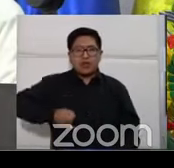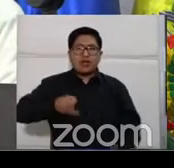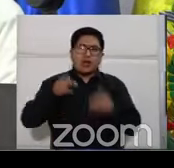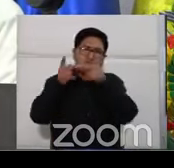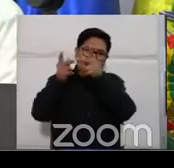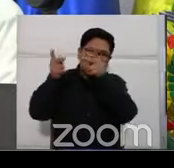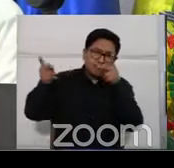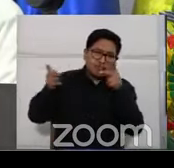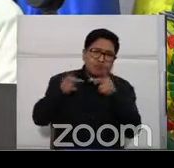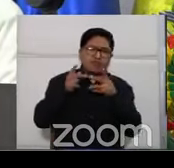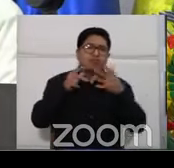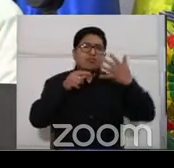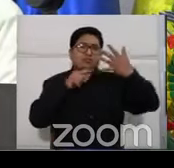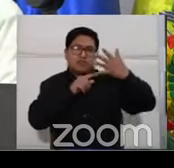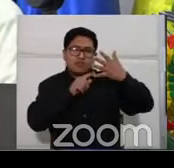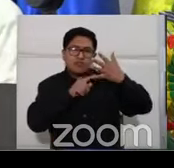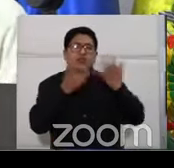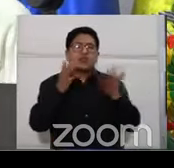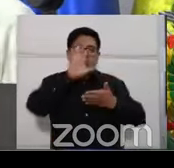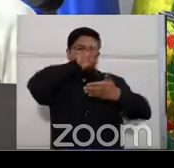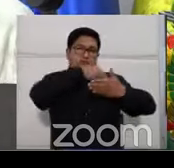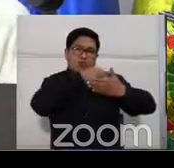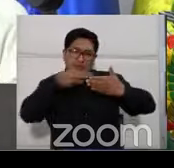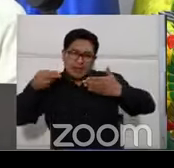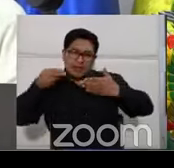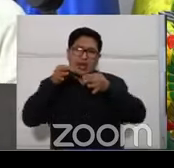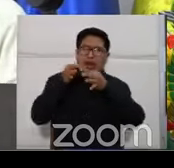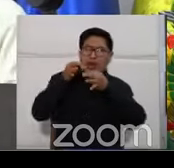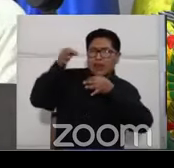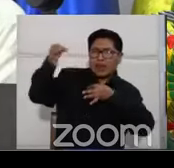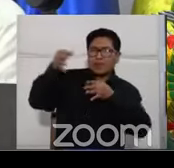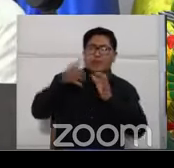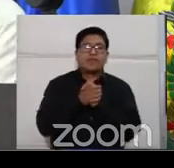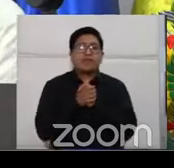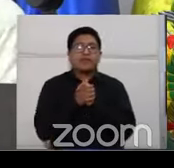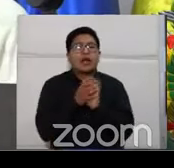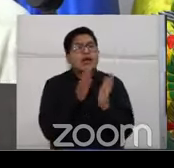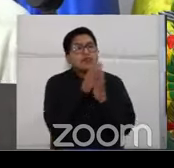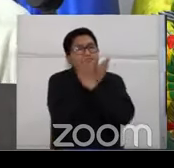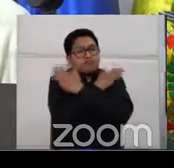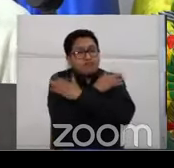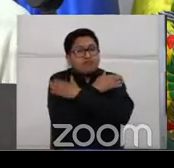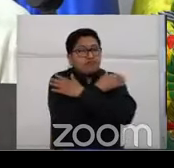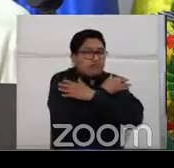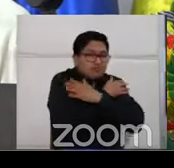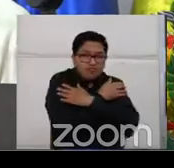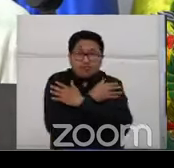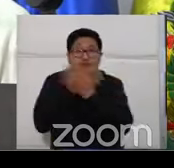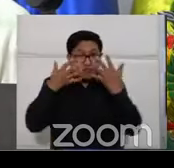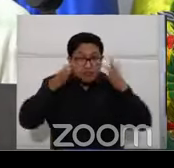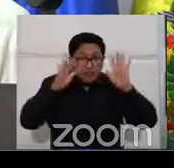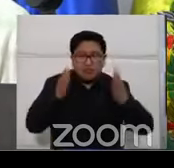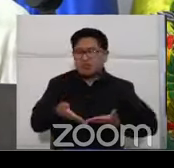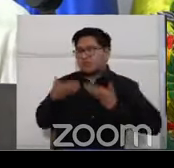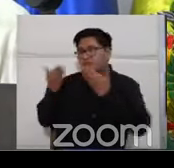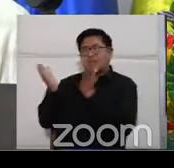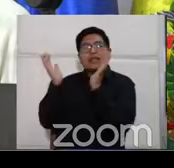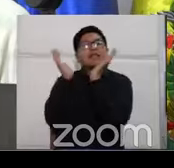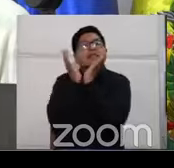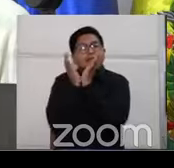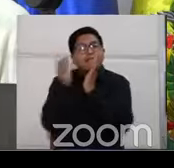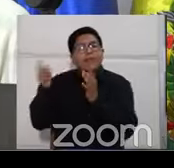consejo de capitanes guardianes de chuquisaca con estos saludos vamos a pedir a la doctora nadia cruise tarifa dar las palabras de bienvenida a